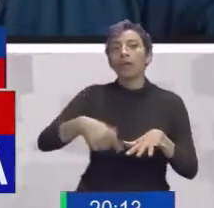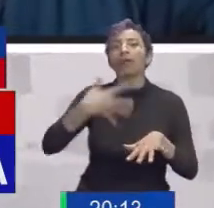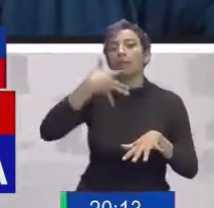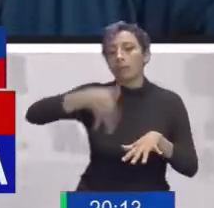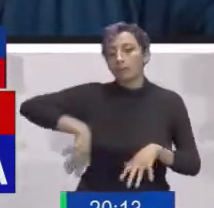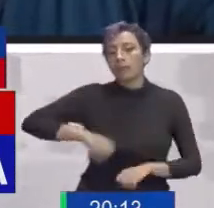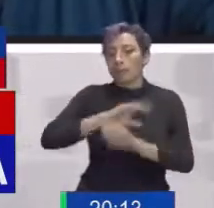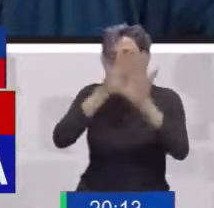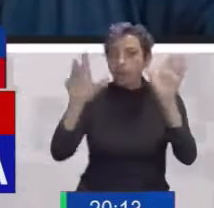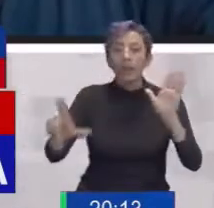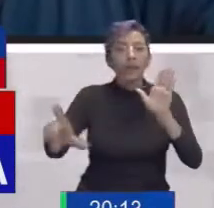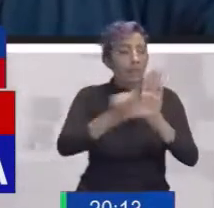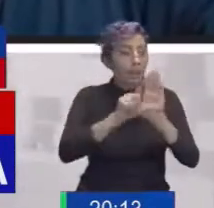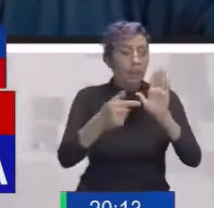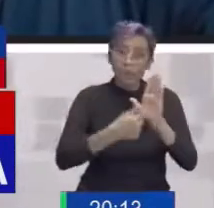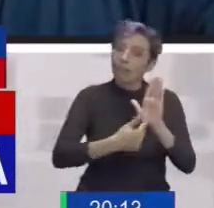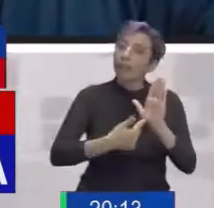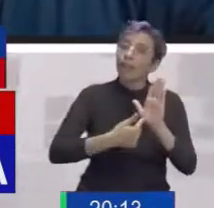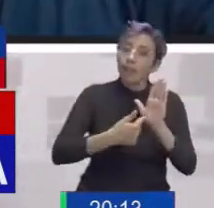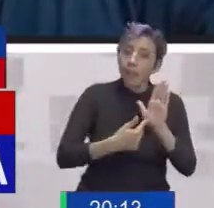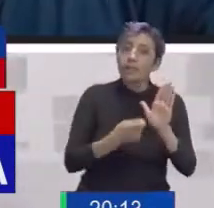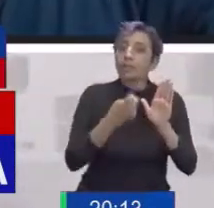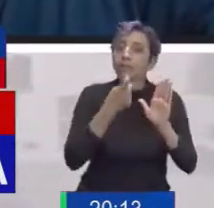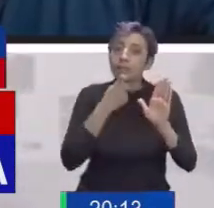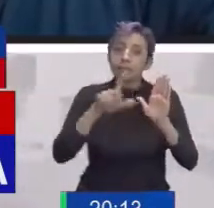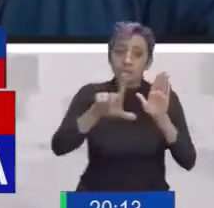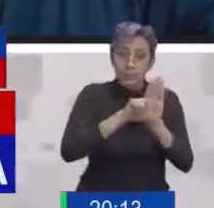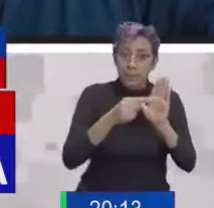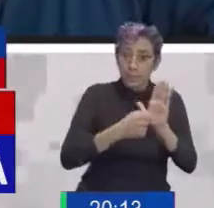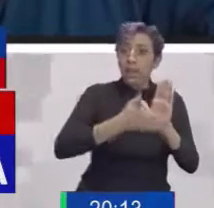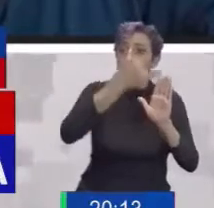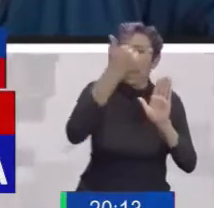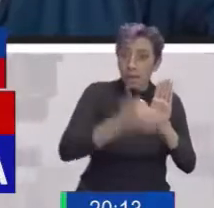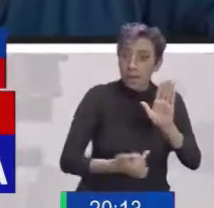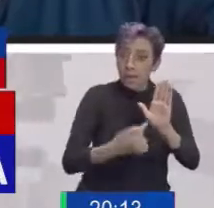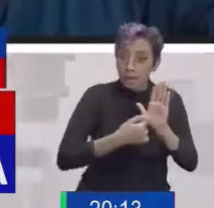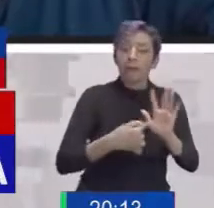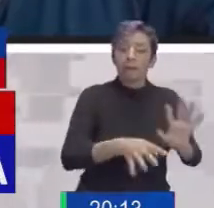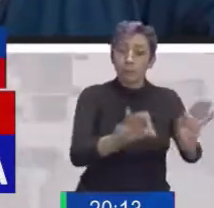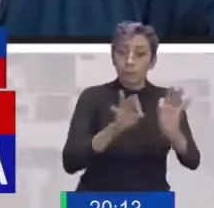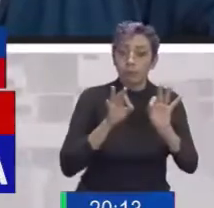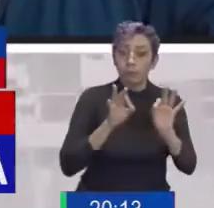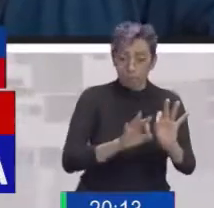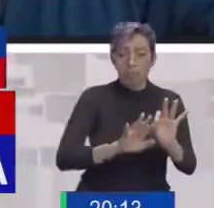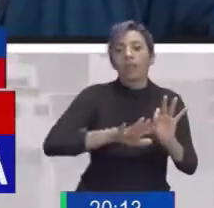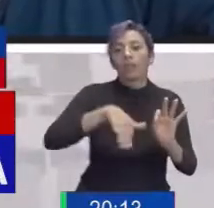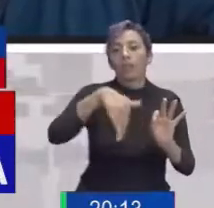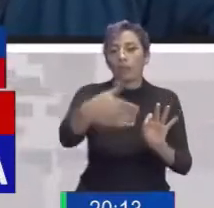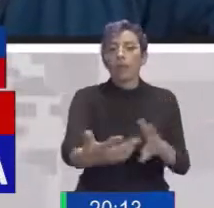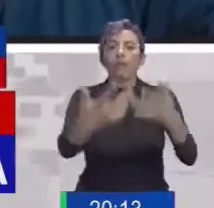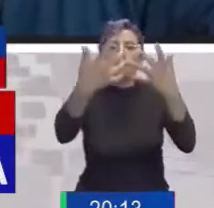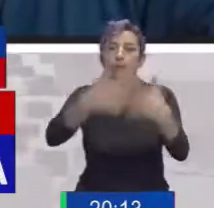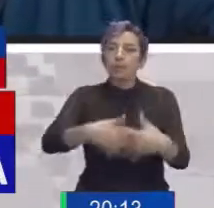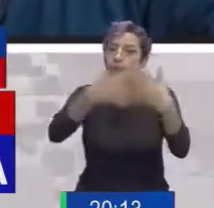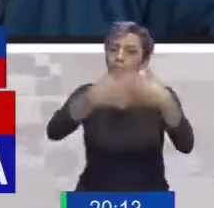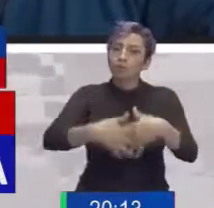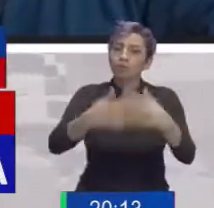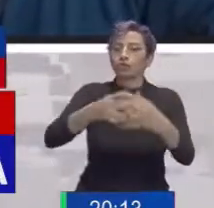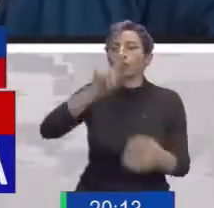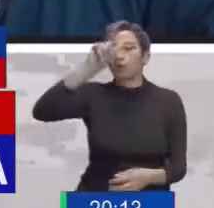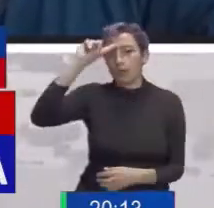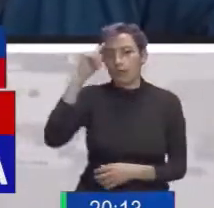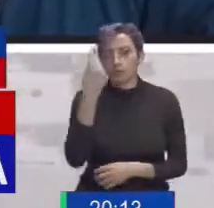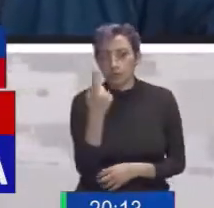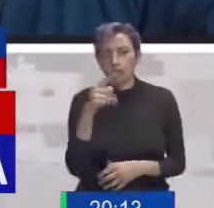es indispensable que se empiecen a trabajar en proyectos nacionales o no sé,